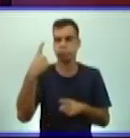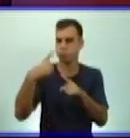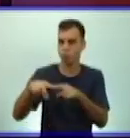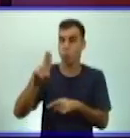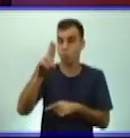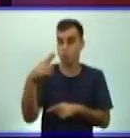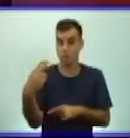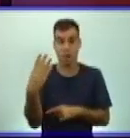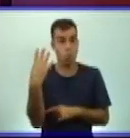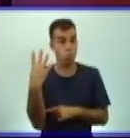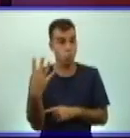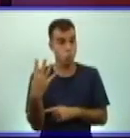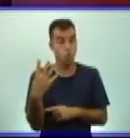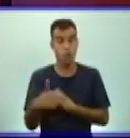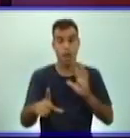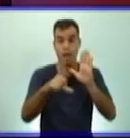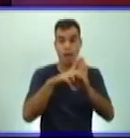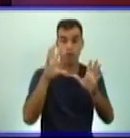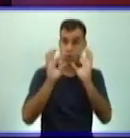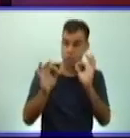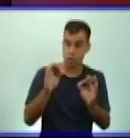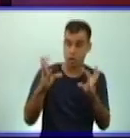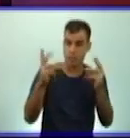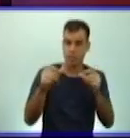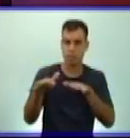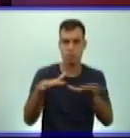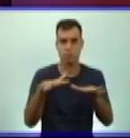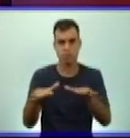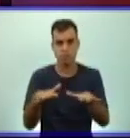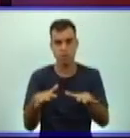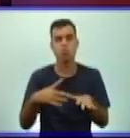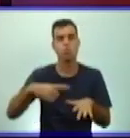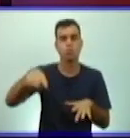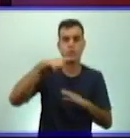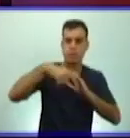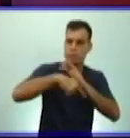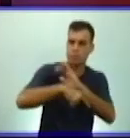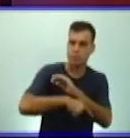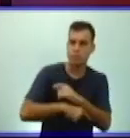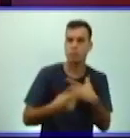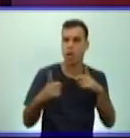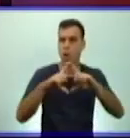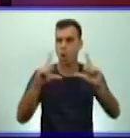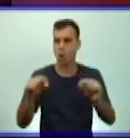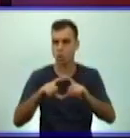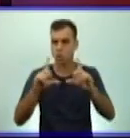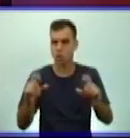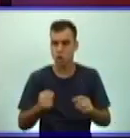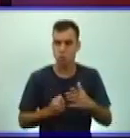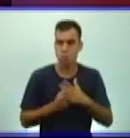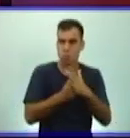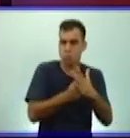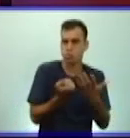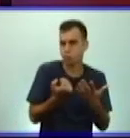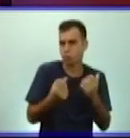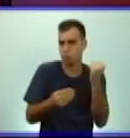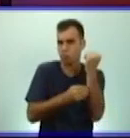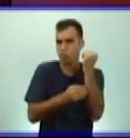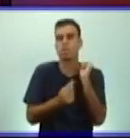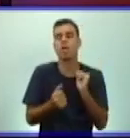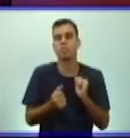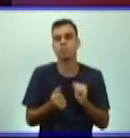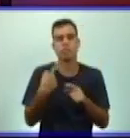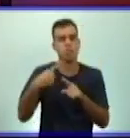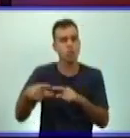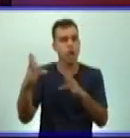4 de la ley de conservación de la cantidad de movimiento, ustedes profundizaron en los conceptos de impulso de la fuerza y de cantidad de